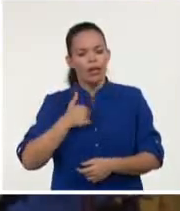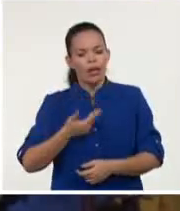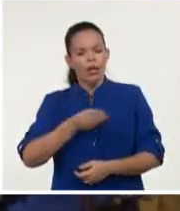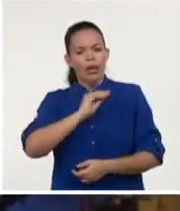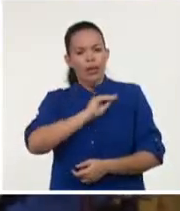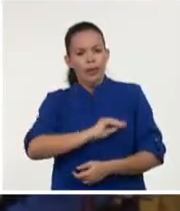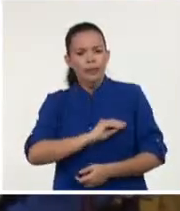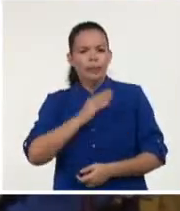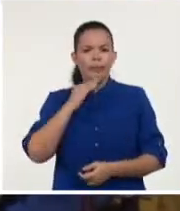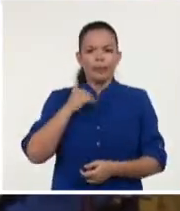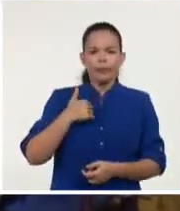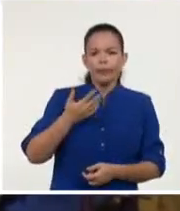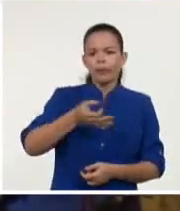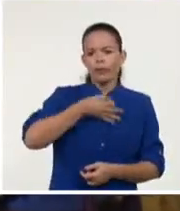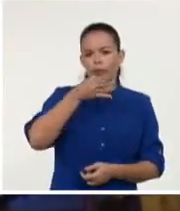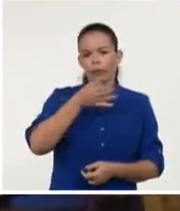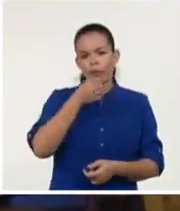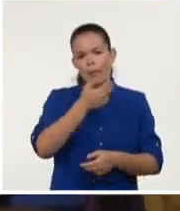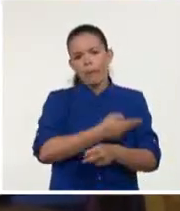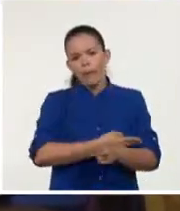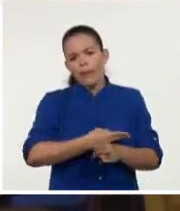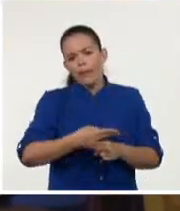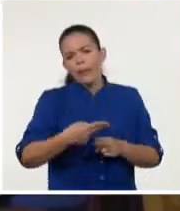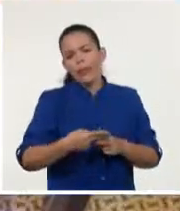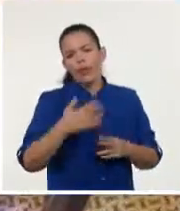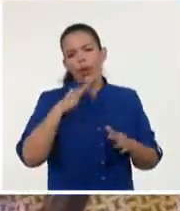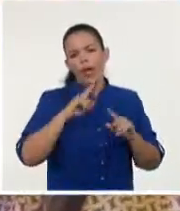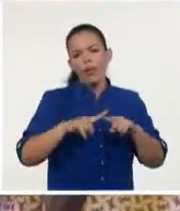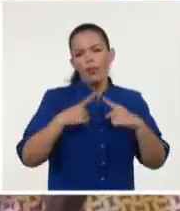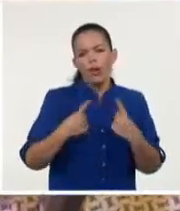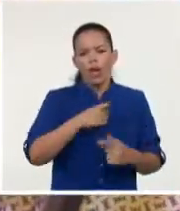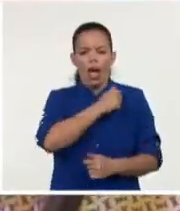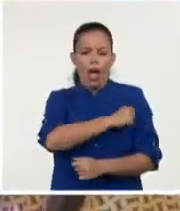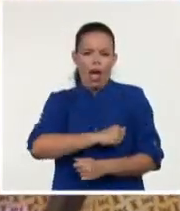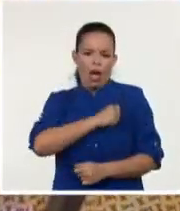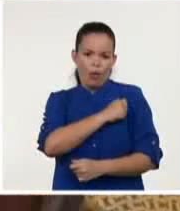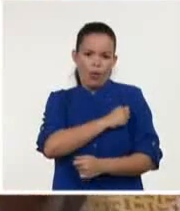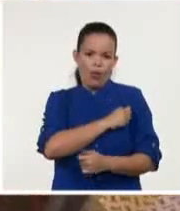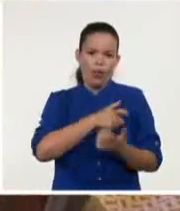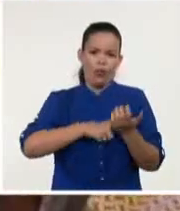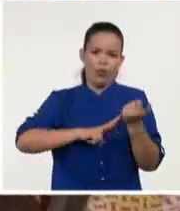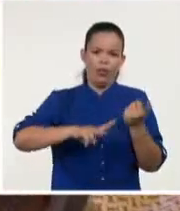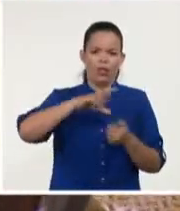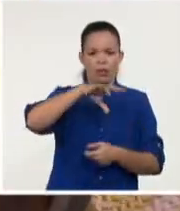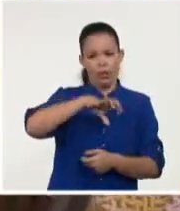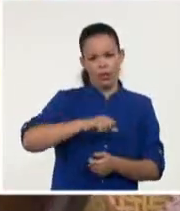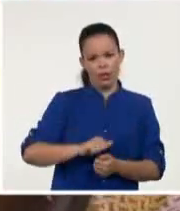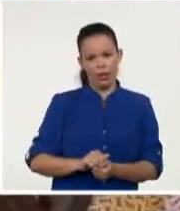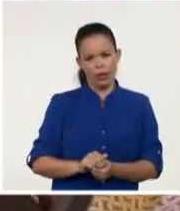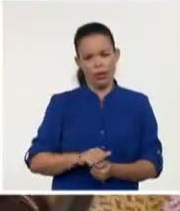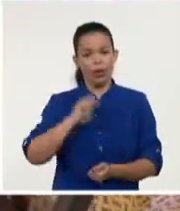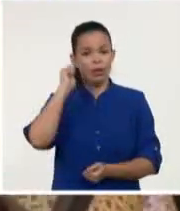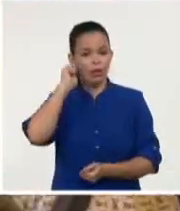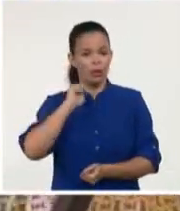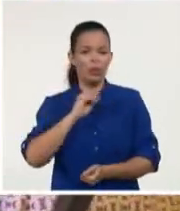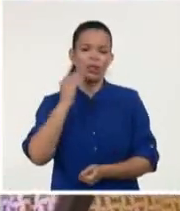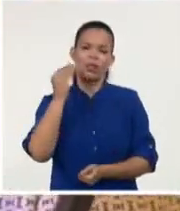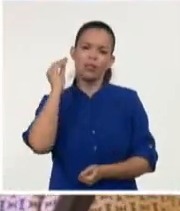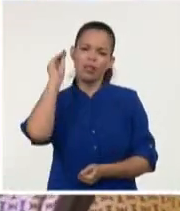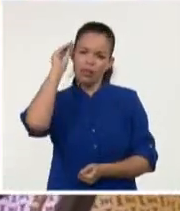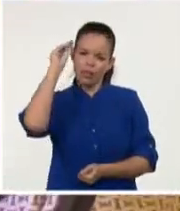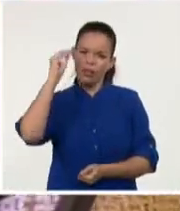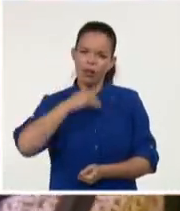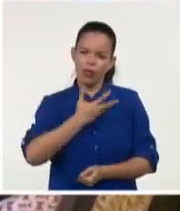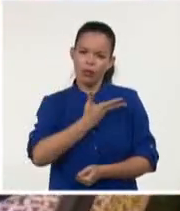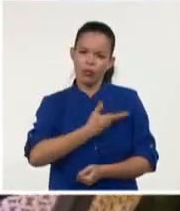que lo mantienen atado a este terruño, entre ellas sentir dolor por ver en ruinas al Teatro Victoria,